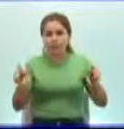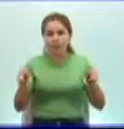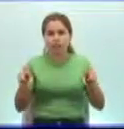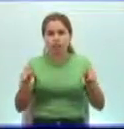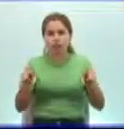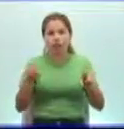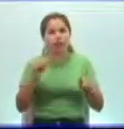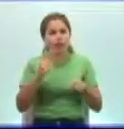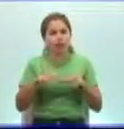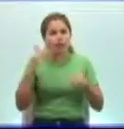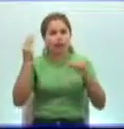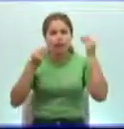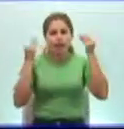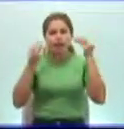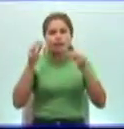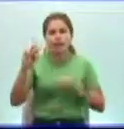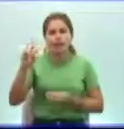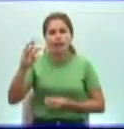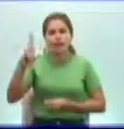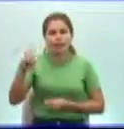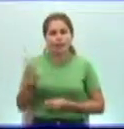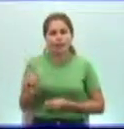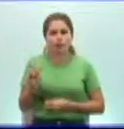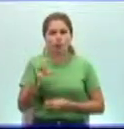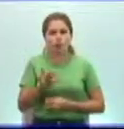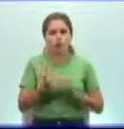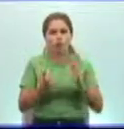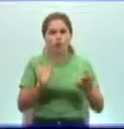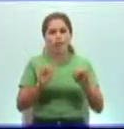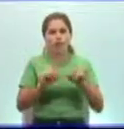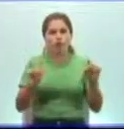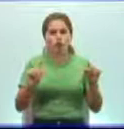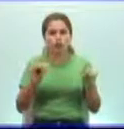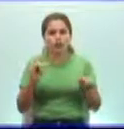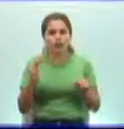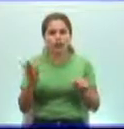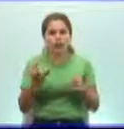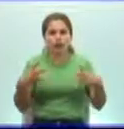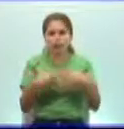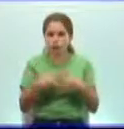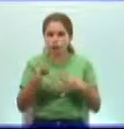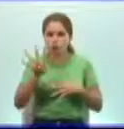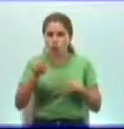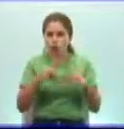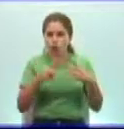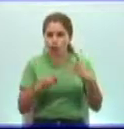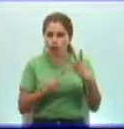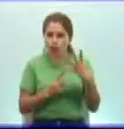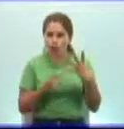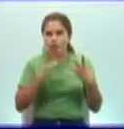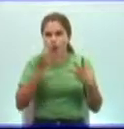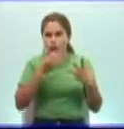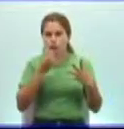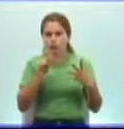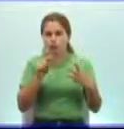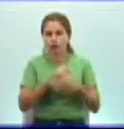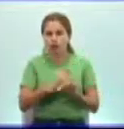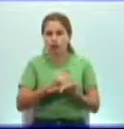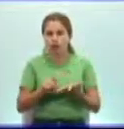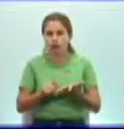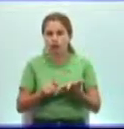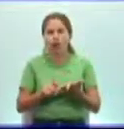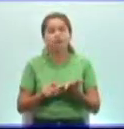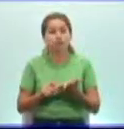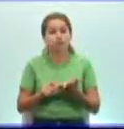análisis matemático pertinente, llegaríamos entonces a una expresión de intensidad que relaciona a estos 4 elementos que mencionábamos al inicio y que ustedes tomaron como nota. Y que